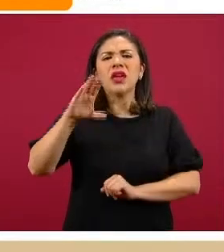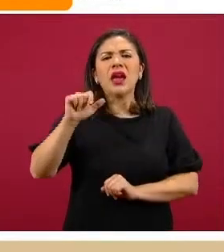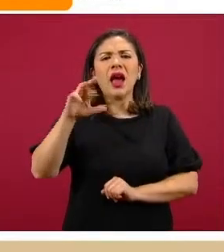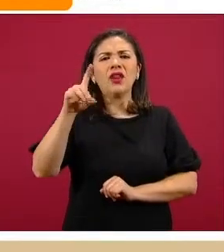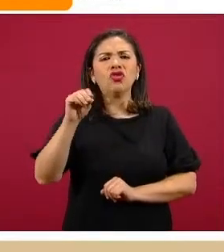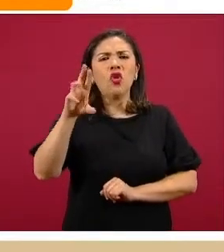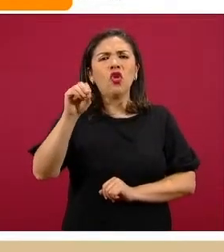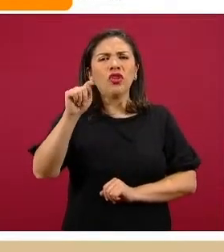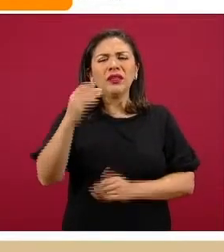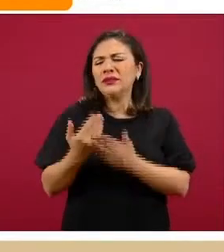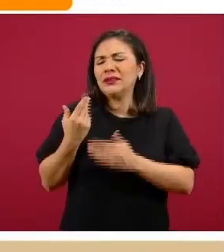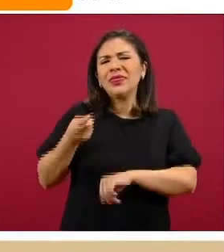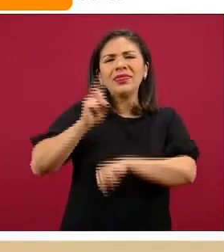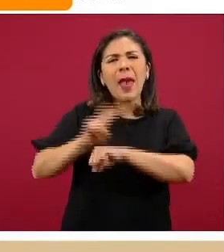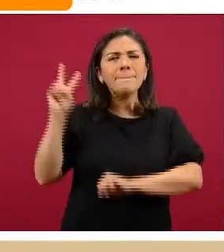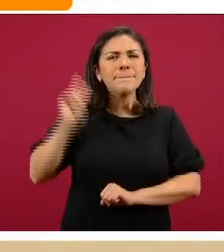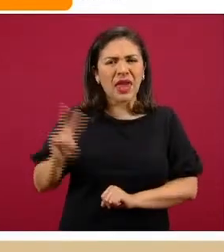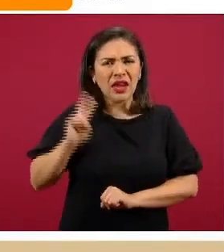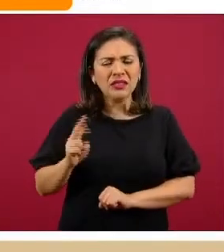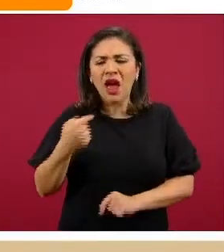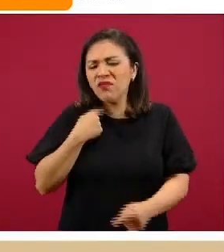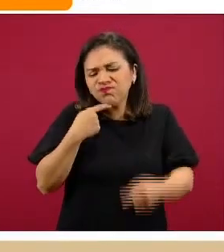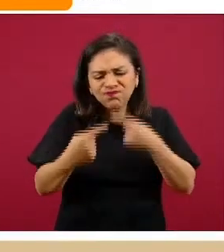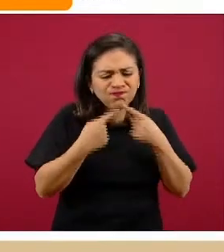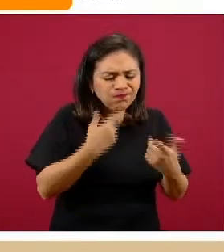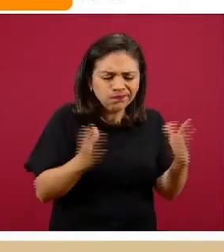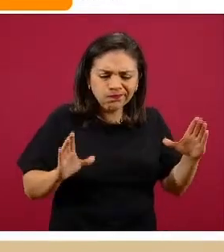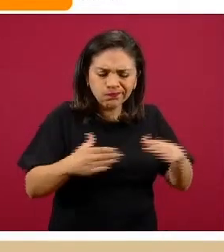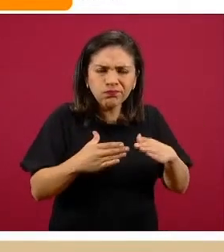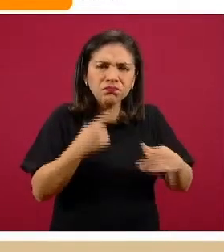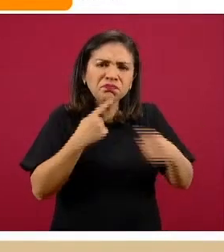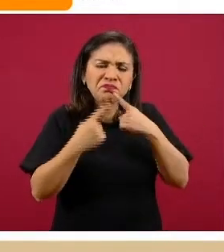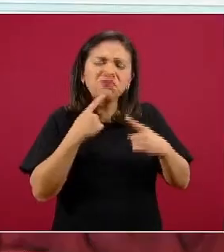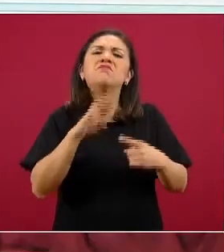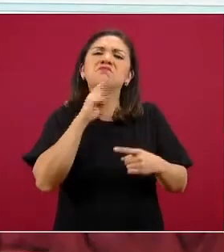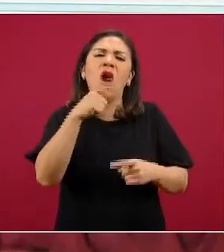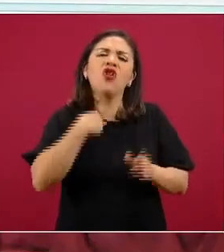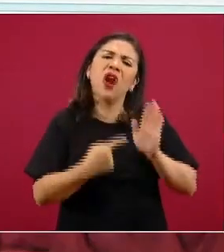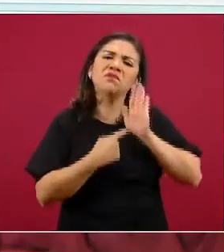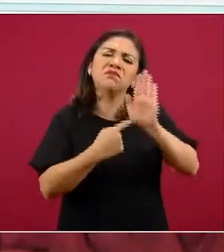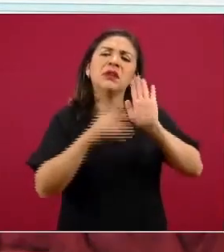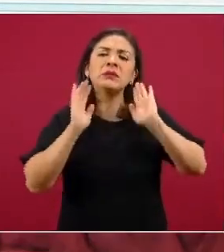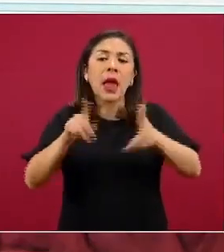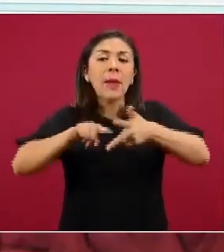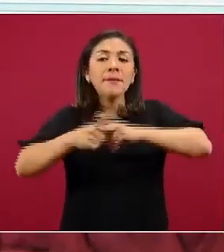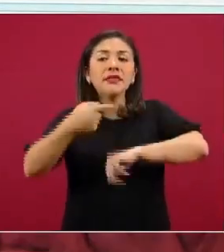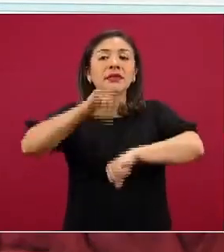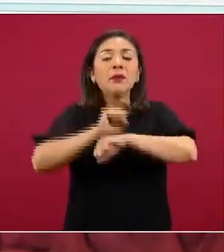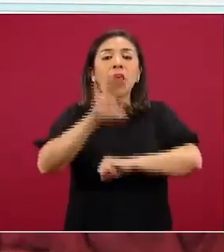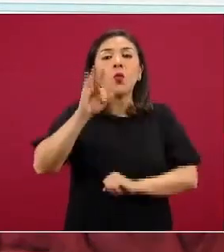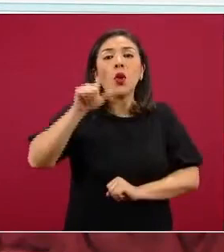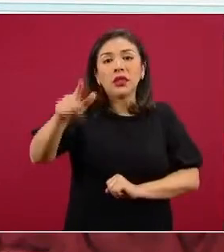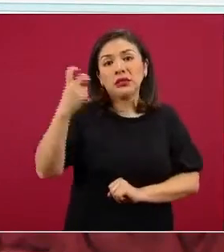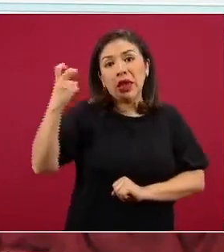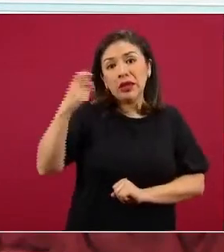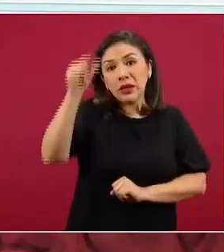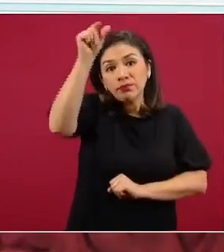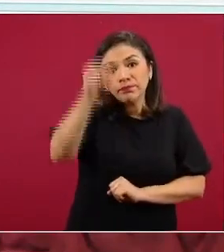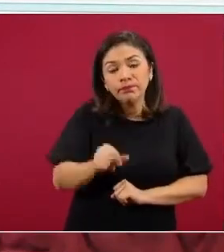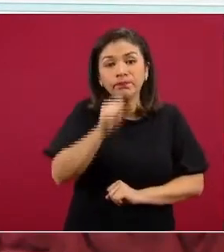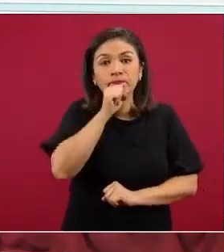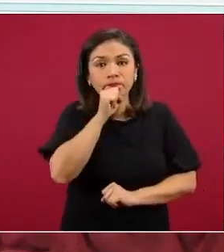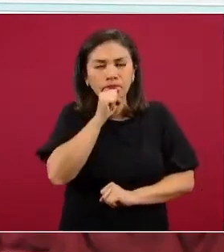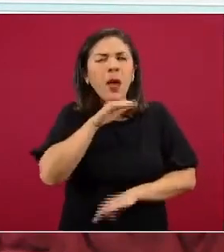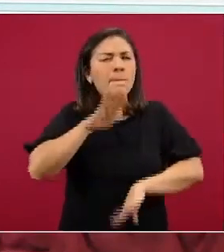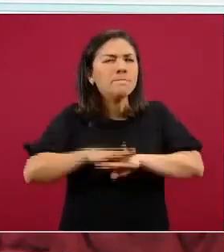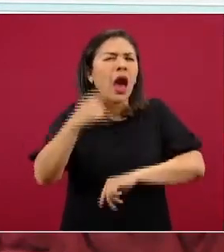pasado, decidimos desde el viernes presentar ya la barra de la semana 47.